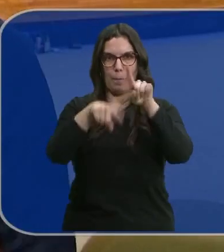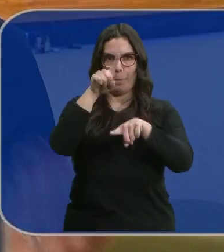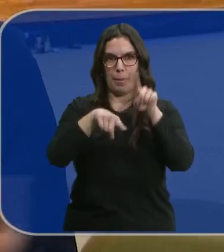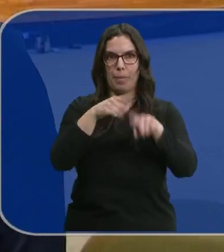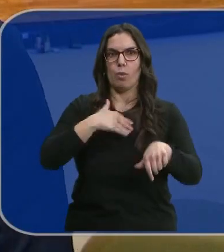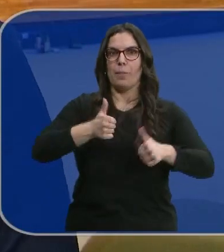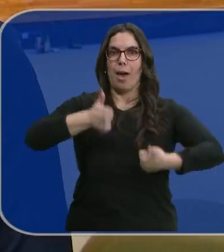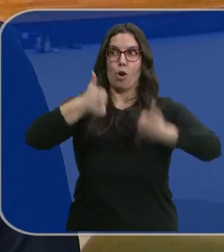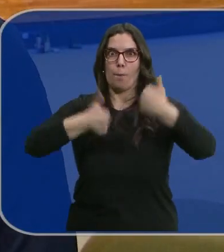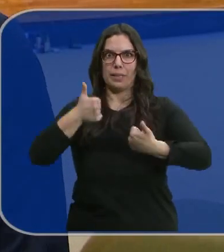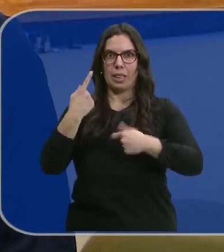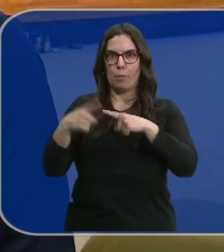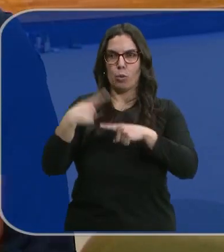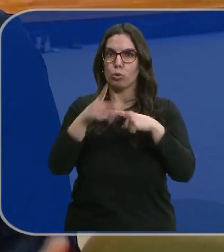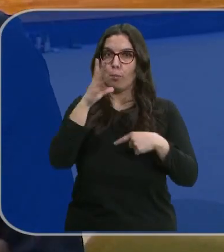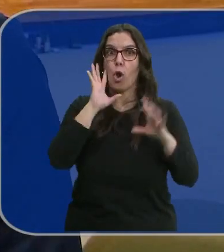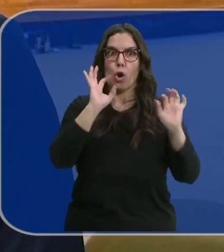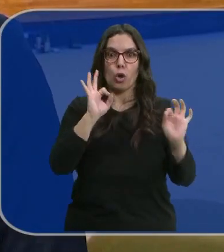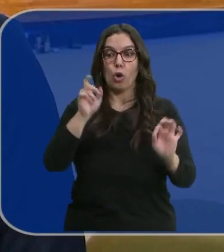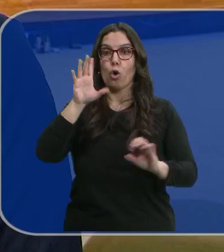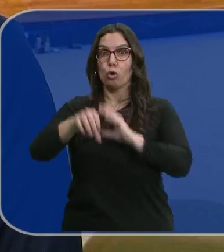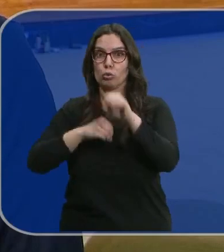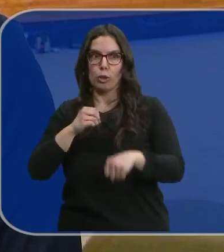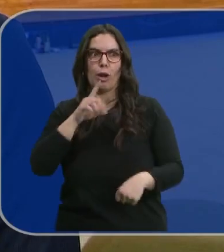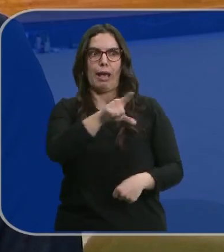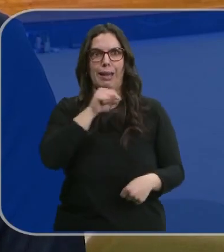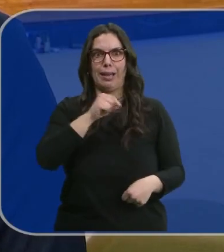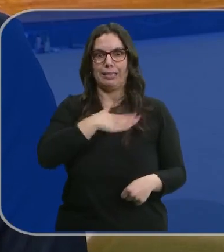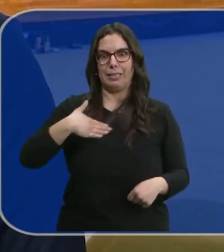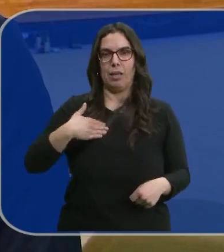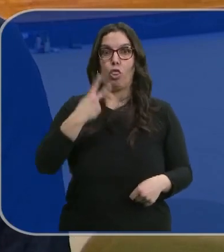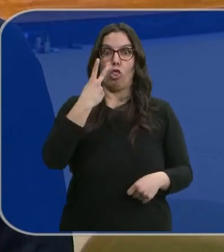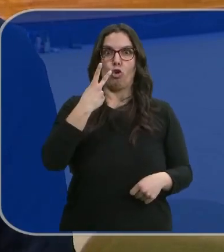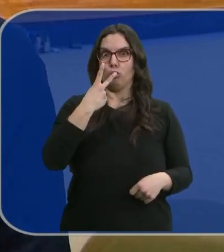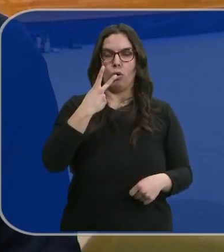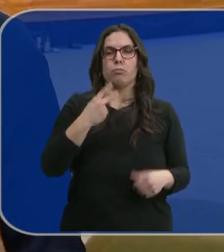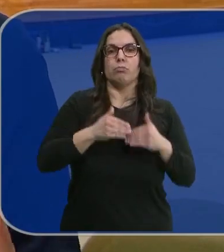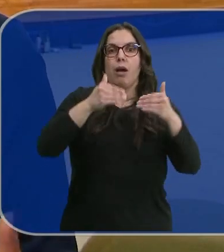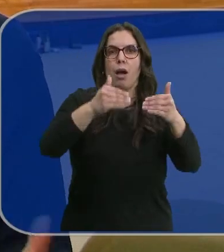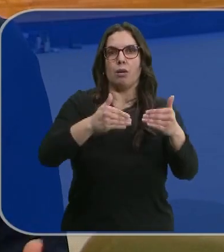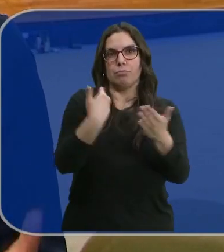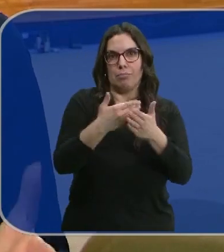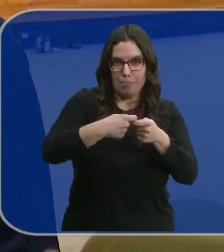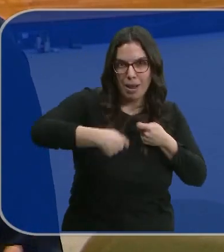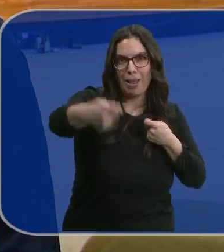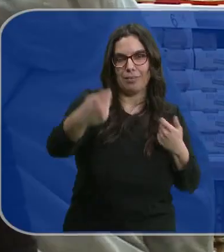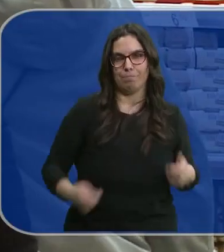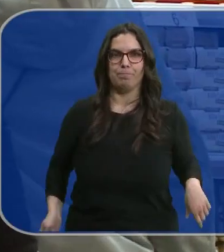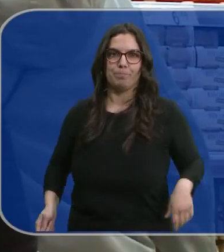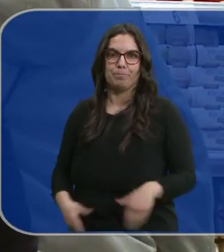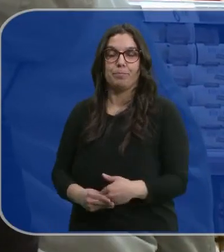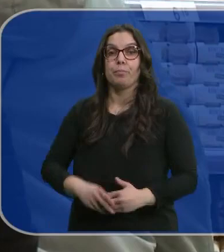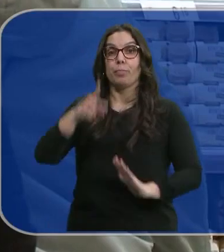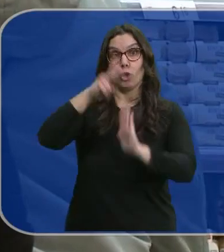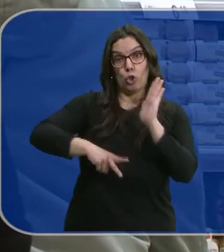iniciar una competencia entre productores porque, por supuesto, los consumidores elegirán productos que durarán más y tendrán una garantía más larga.